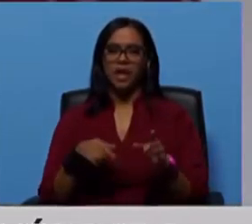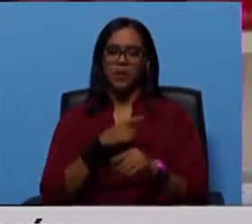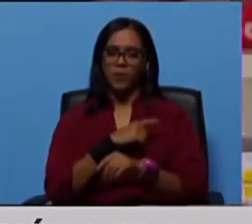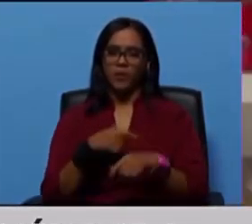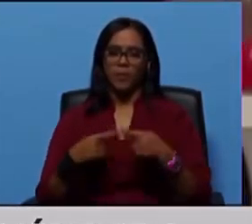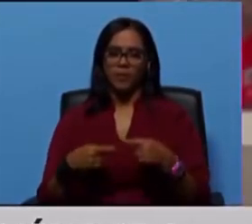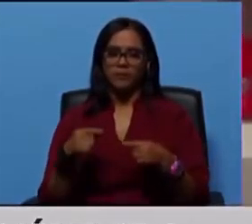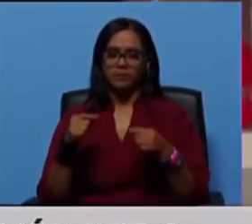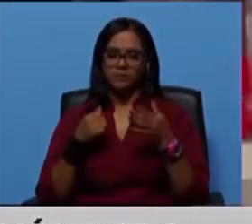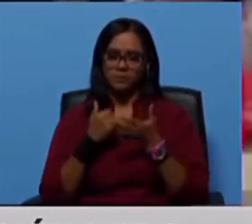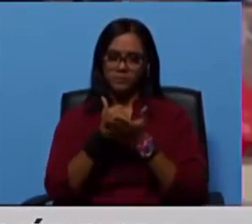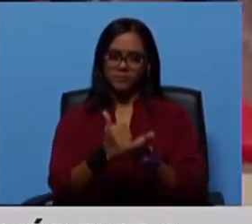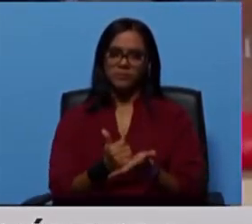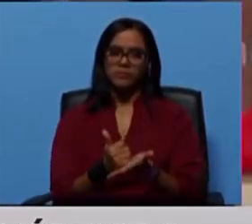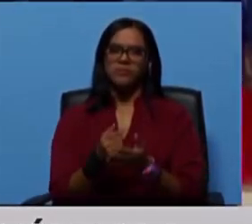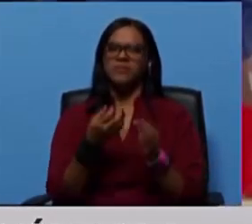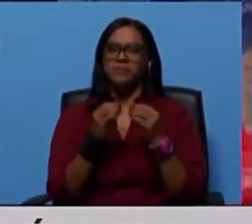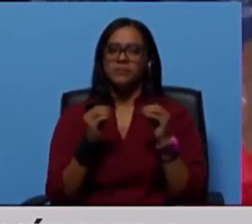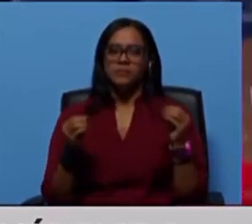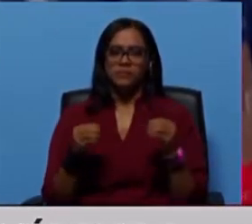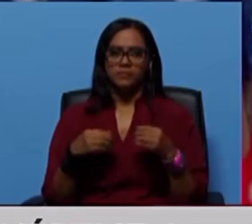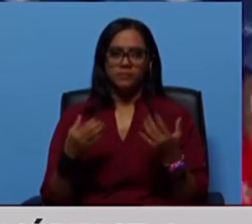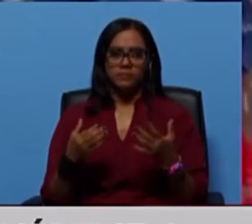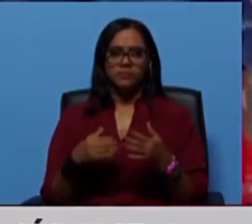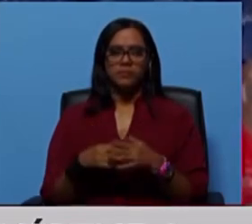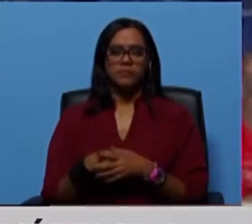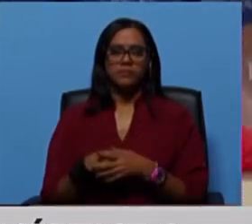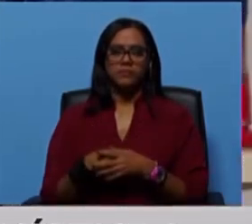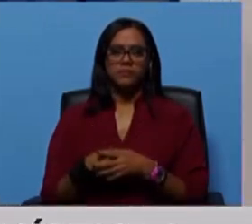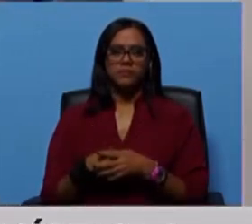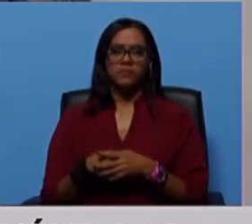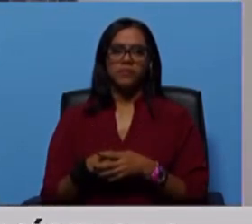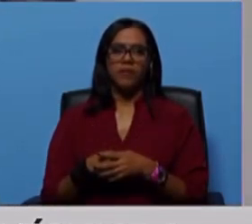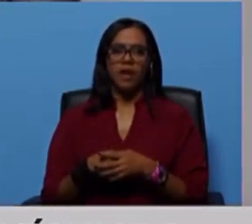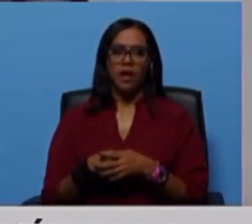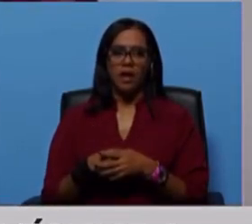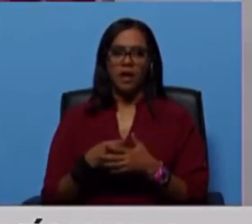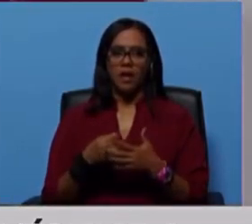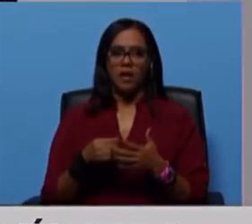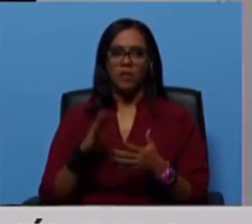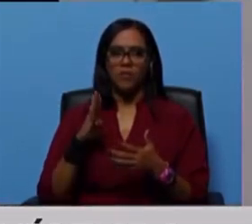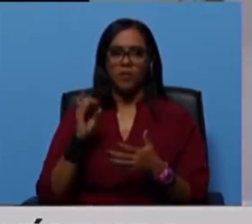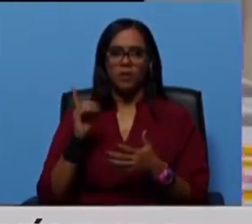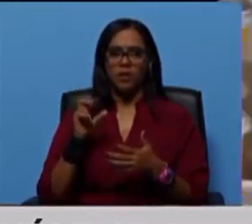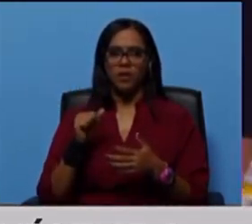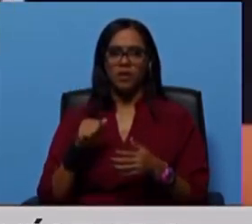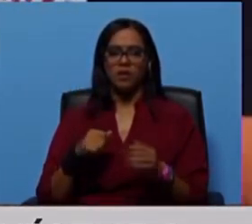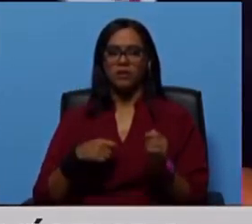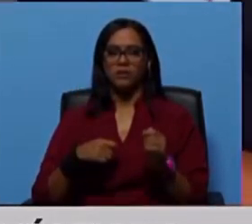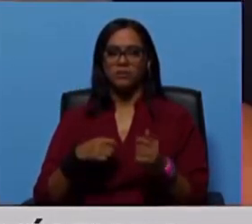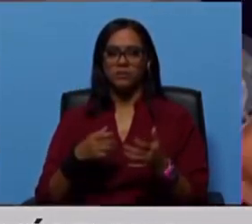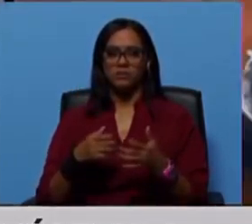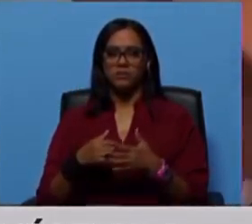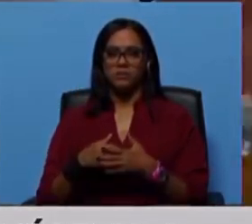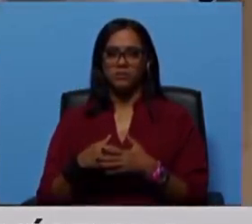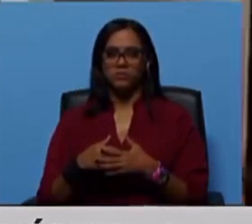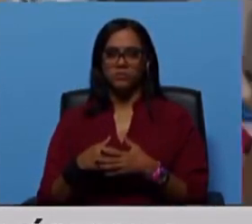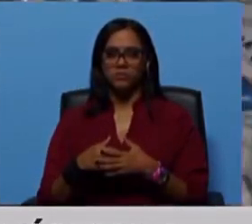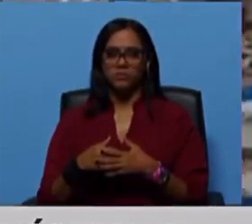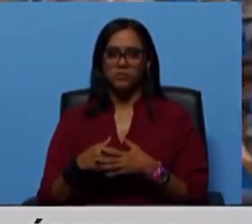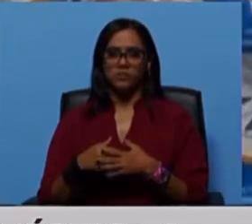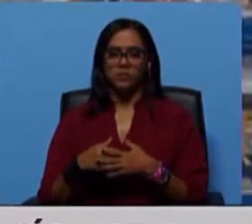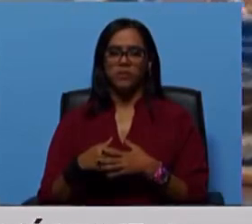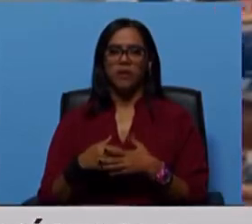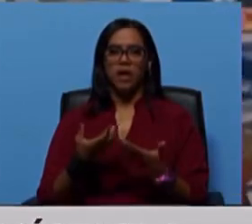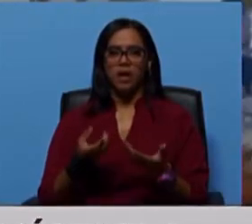un ente regulador. ¿De qué? De que, bueno, hay bodegueros que no suban los precios y que sea siempre los precios que se